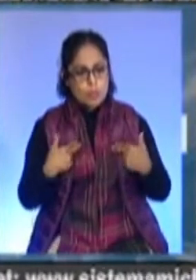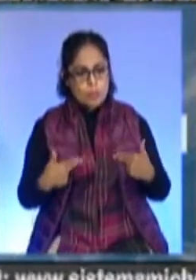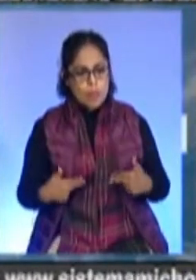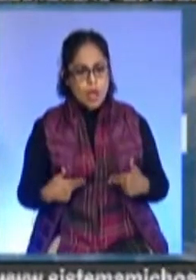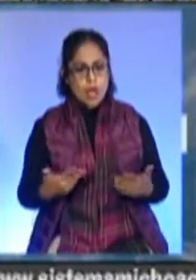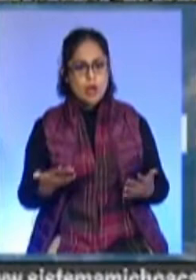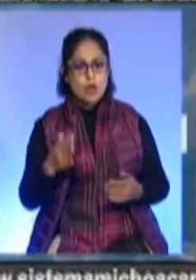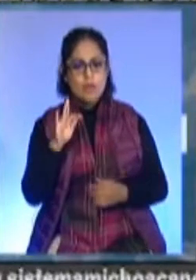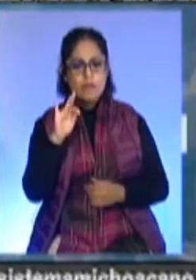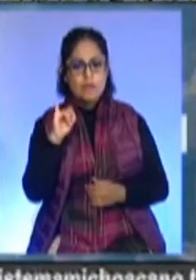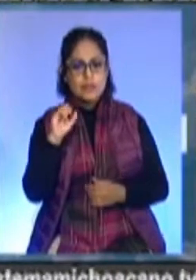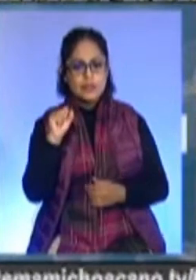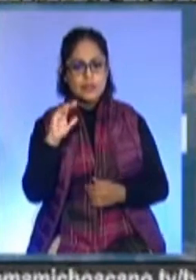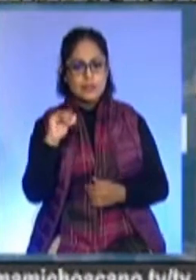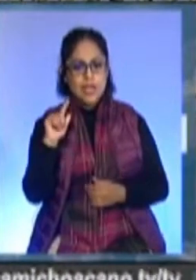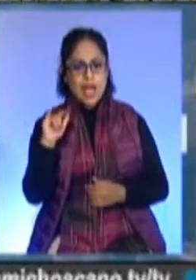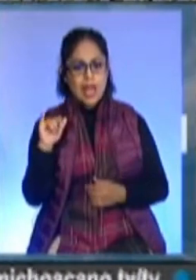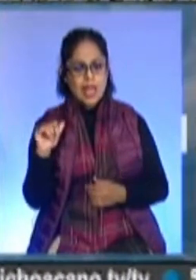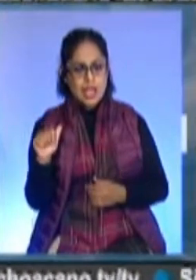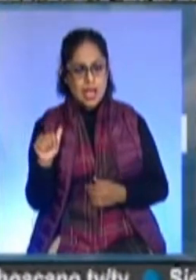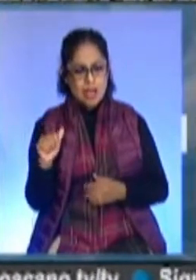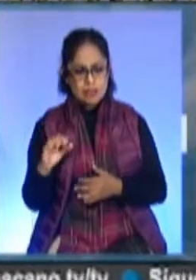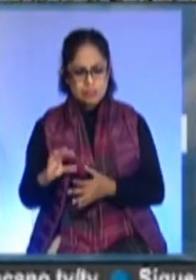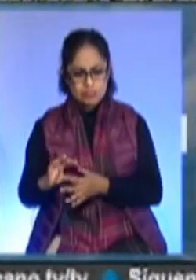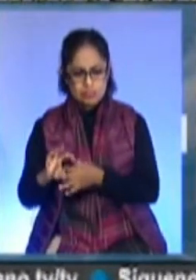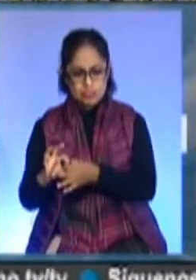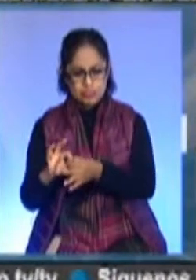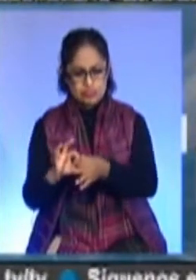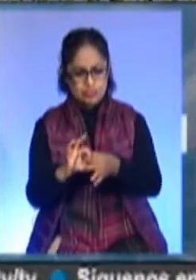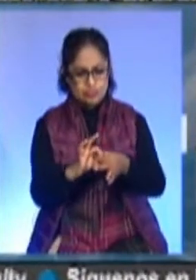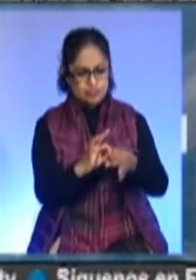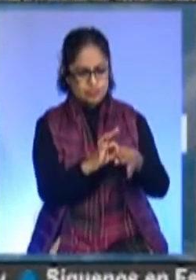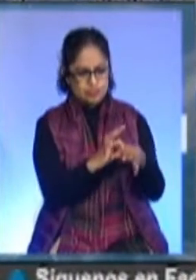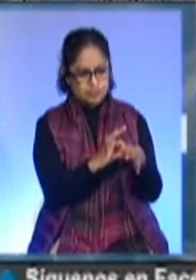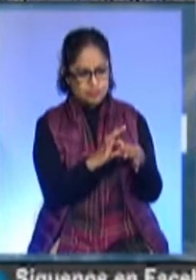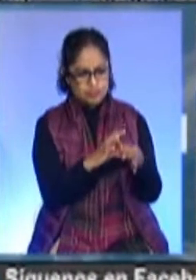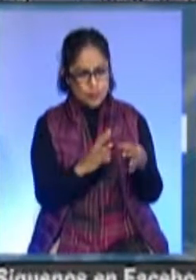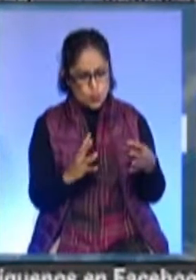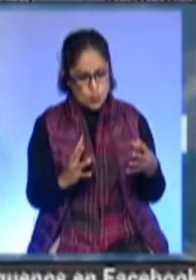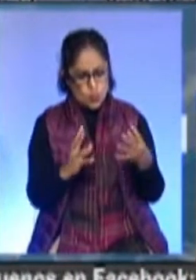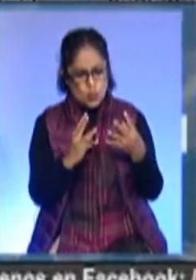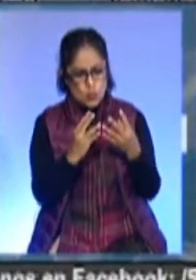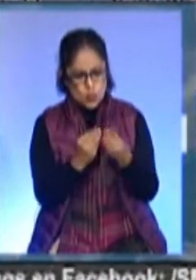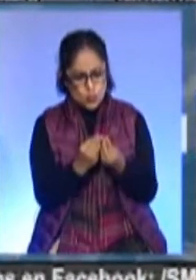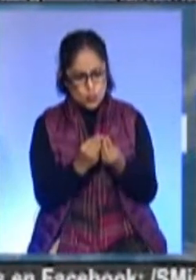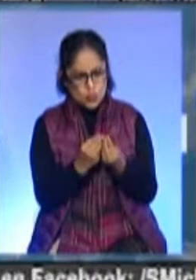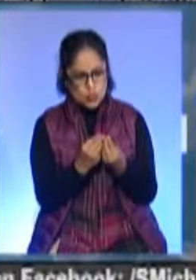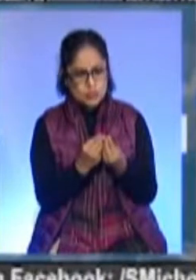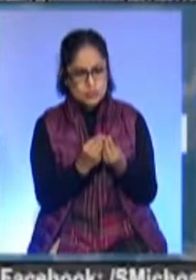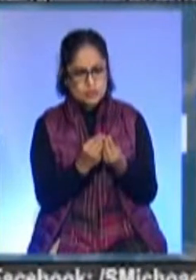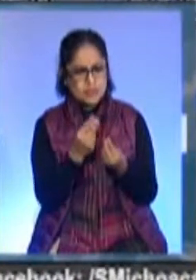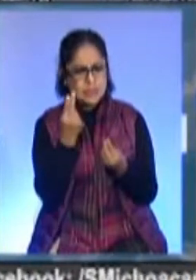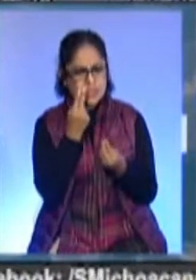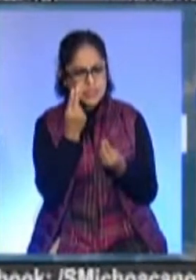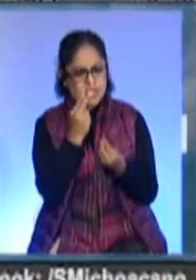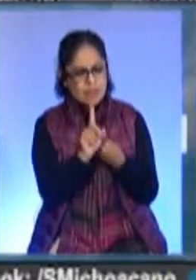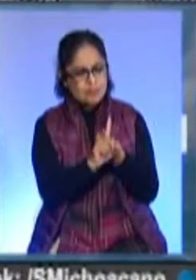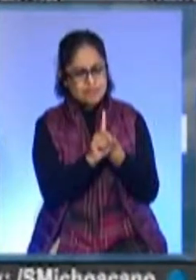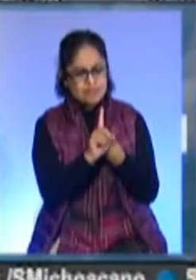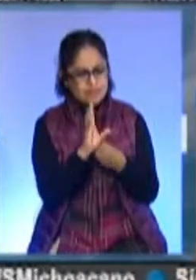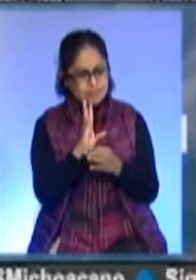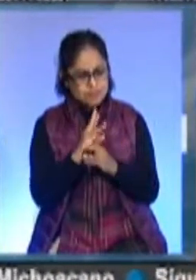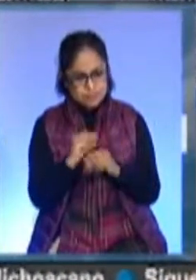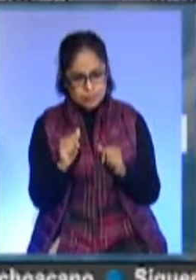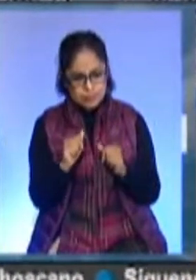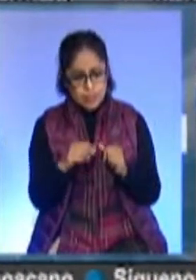todas las instituciones que si en conjunto buscamos poder enfocar con precisión las problemáticas y los esfuerzos